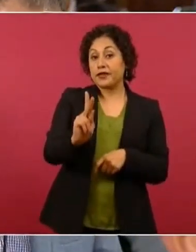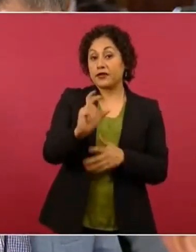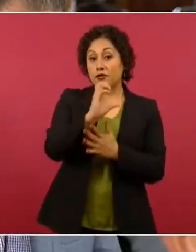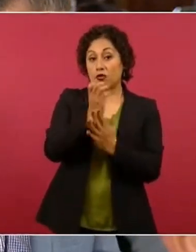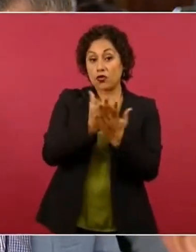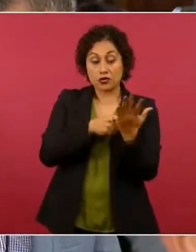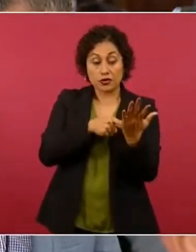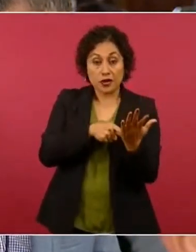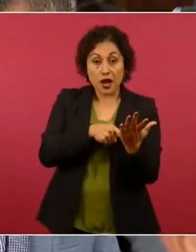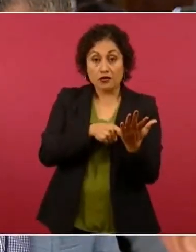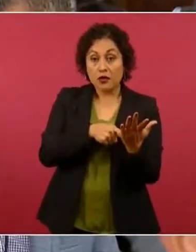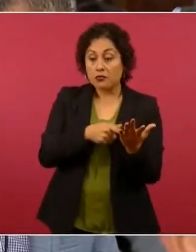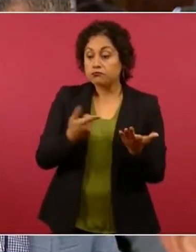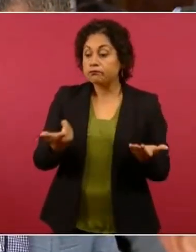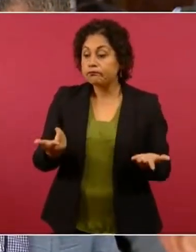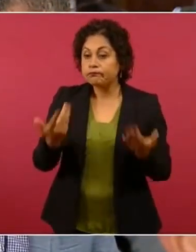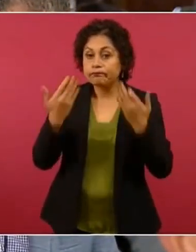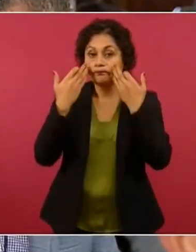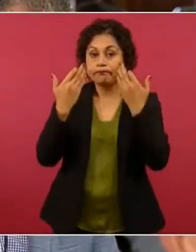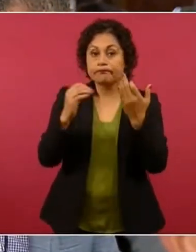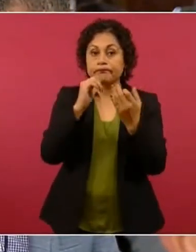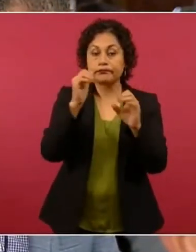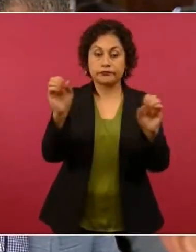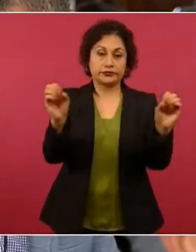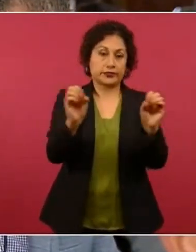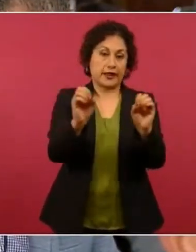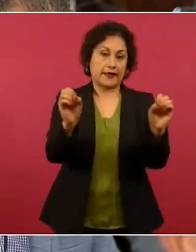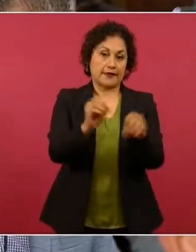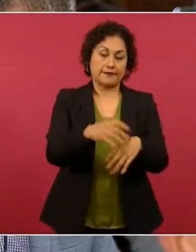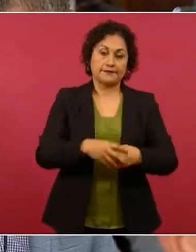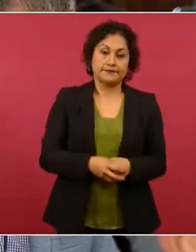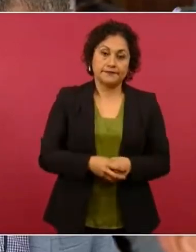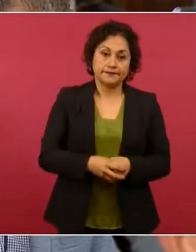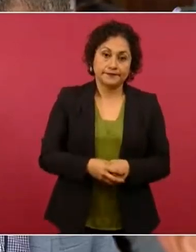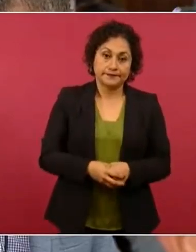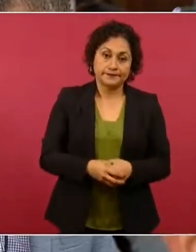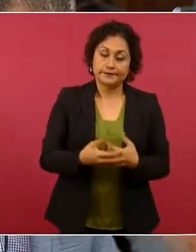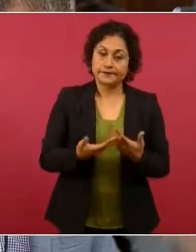estos servicios y este pues pasó